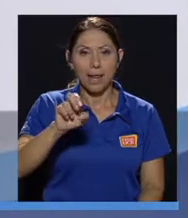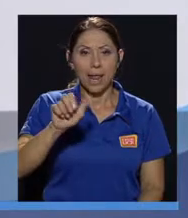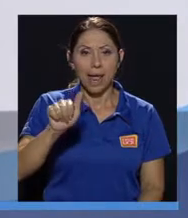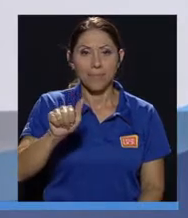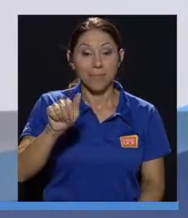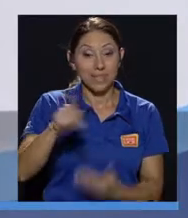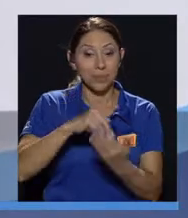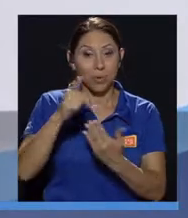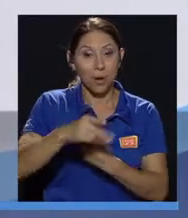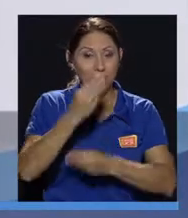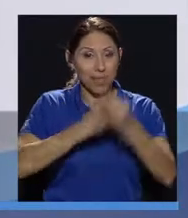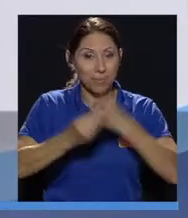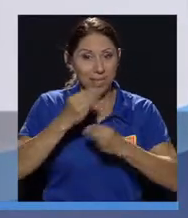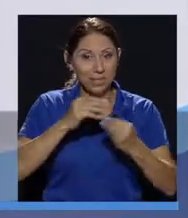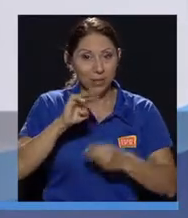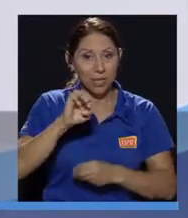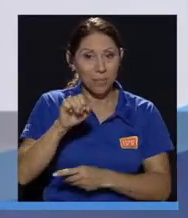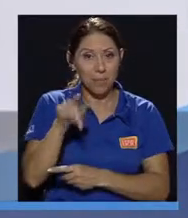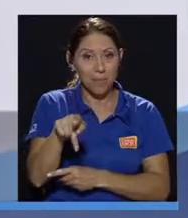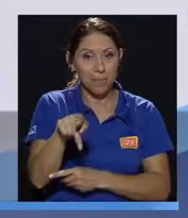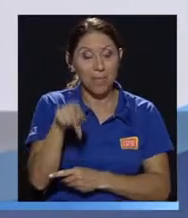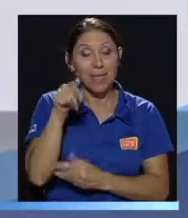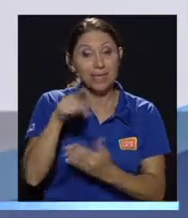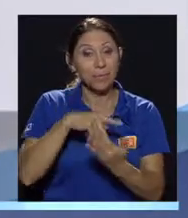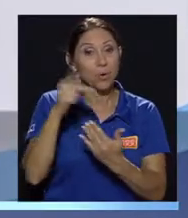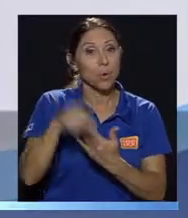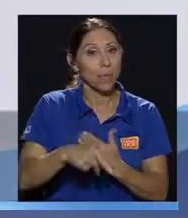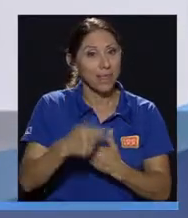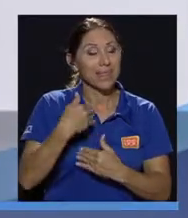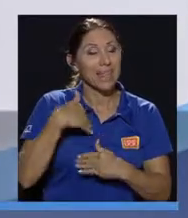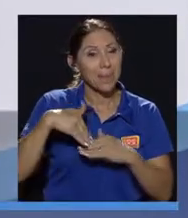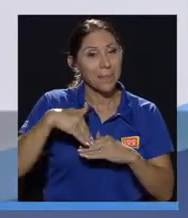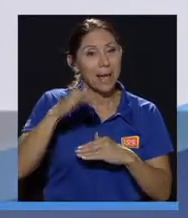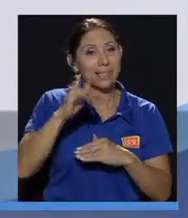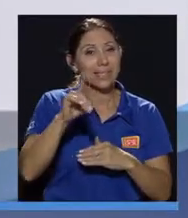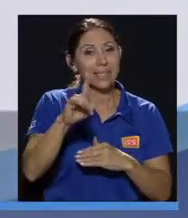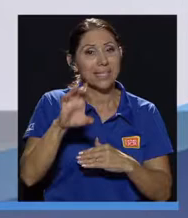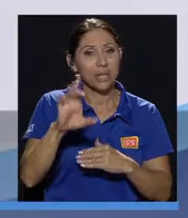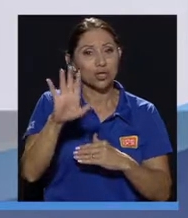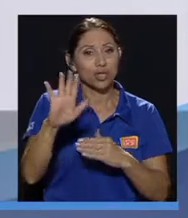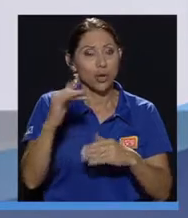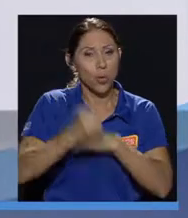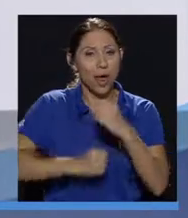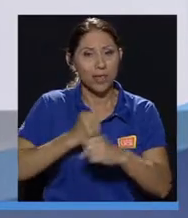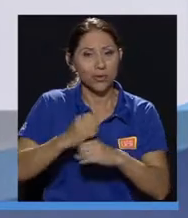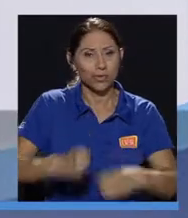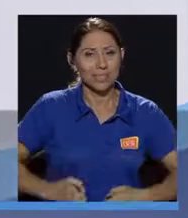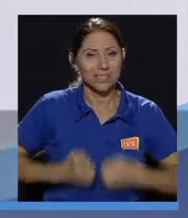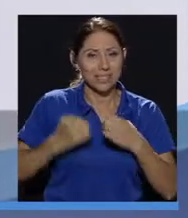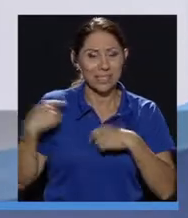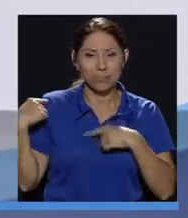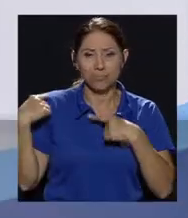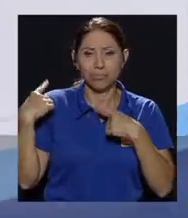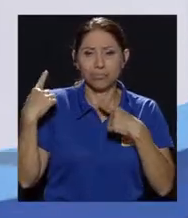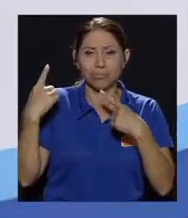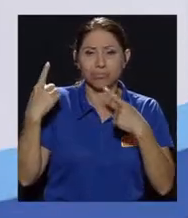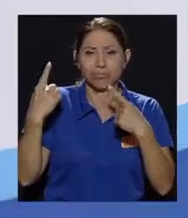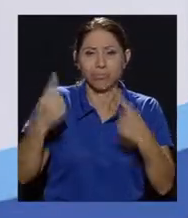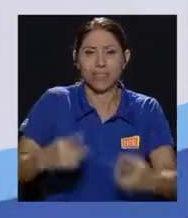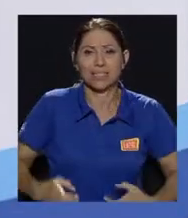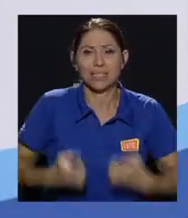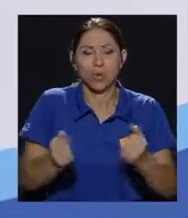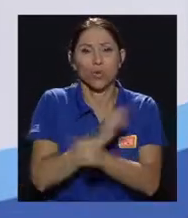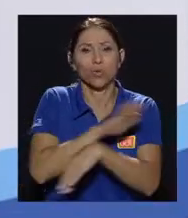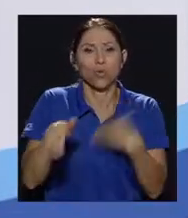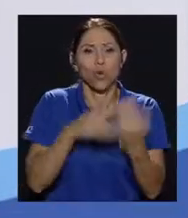alimentación del MEP, así resumido, es un programa que tiene más de 105 años de existir. O sea, ha existido con todos los costarricenses.